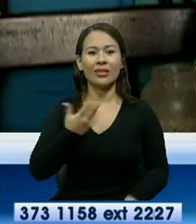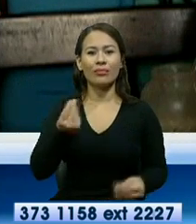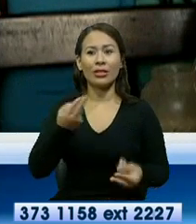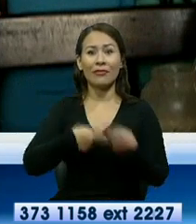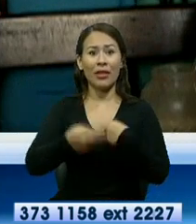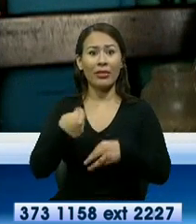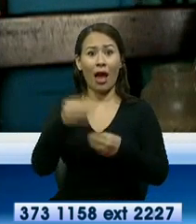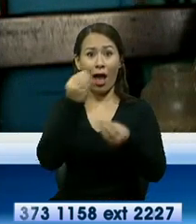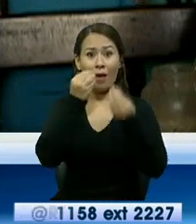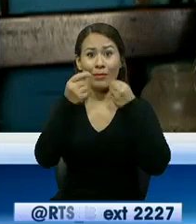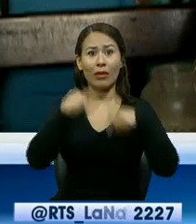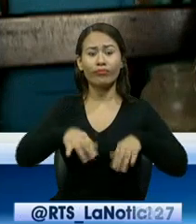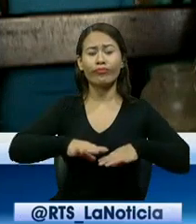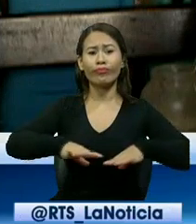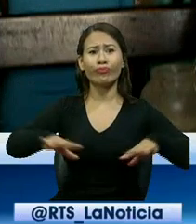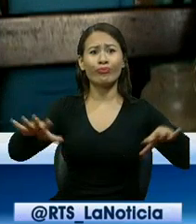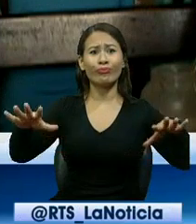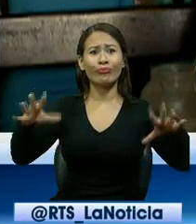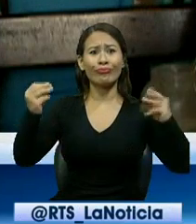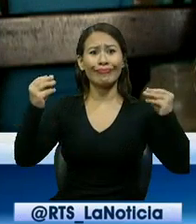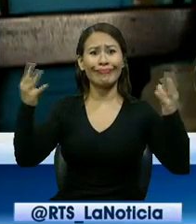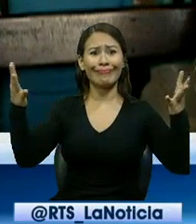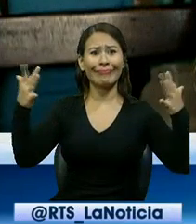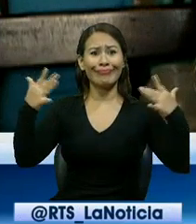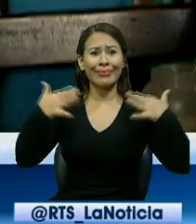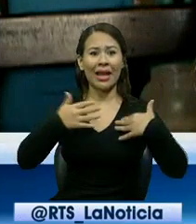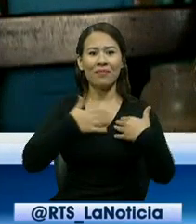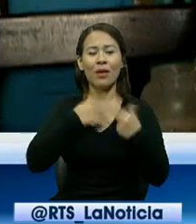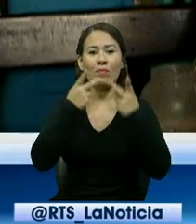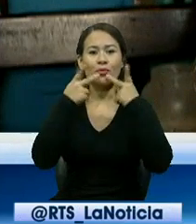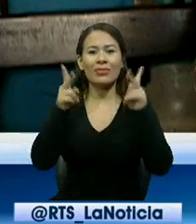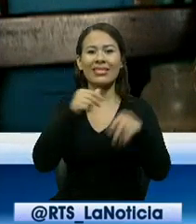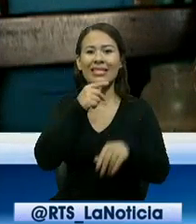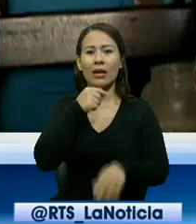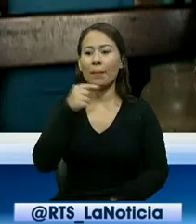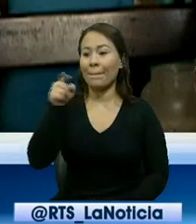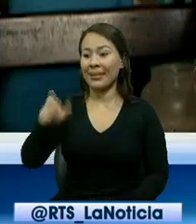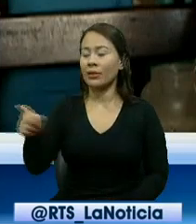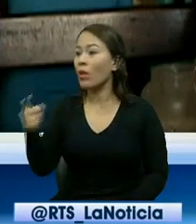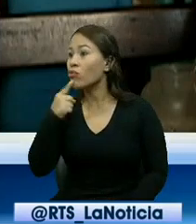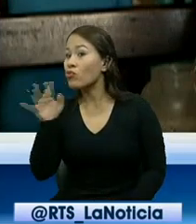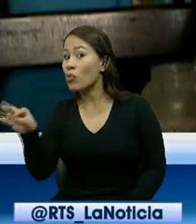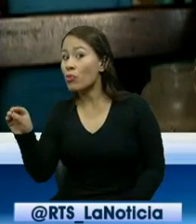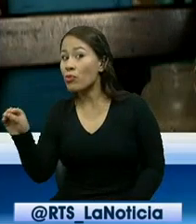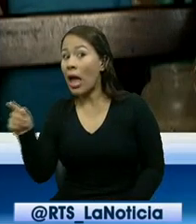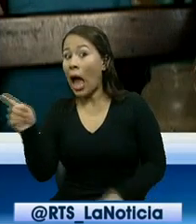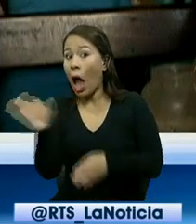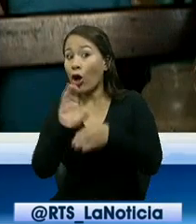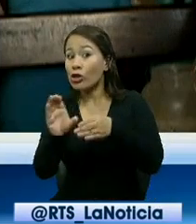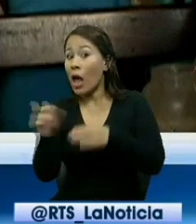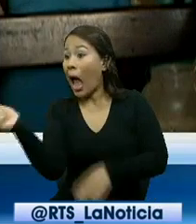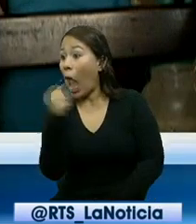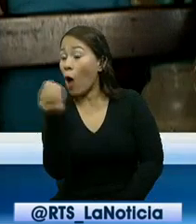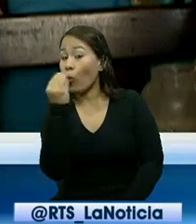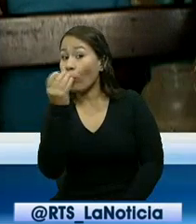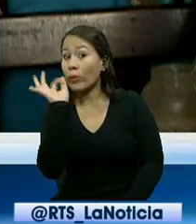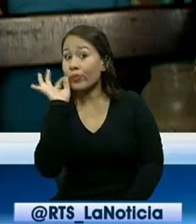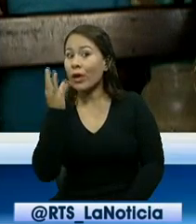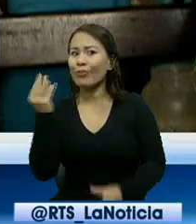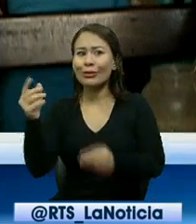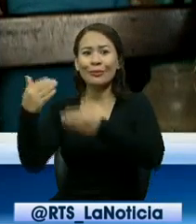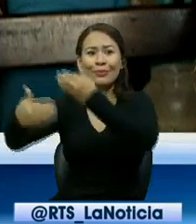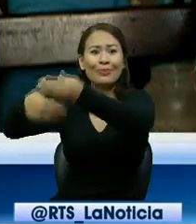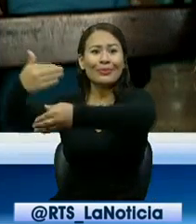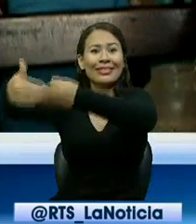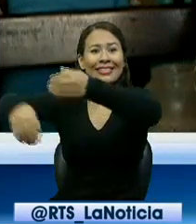clientela mi mi propaganda ha sido boca a boca porque unos han recomendado a otros y eso ha ido haciendo